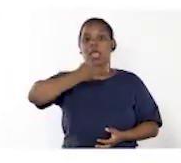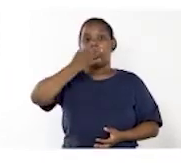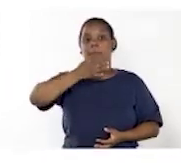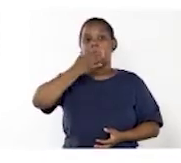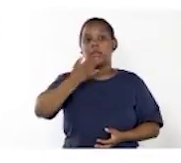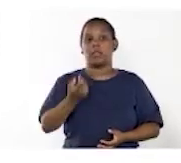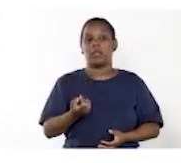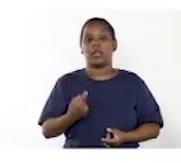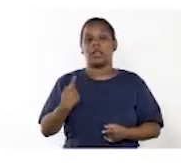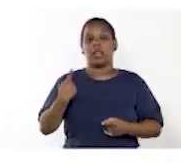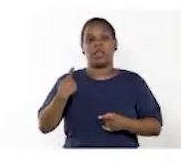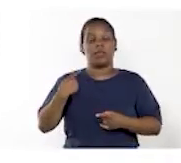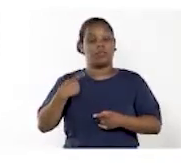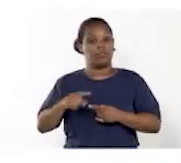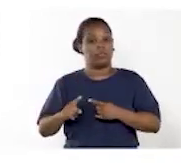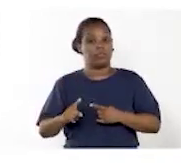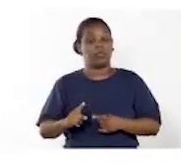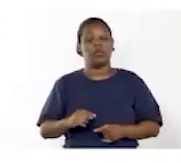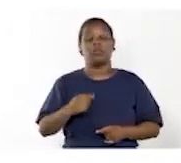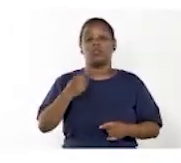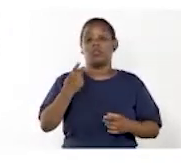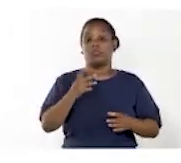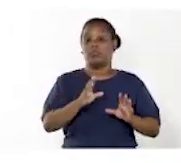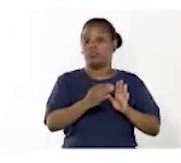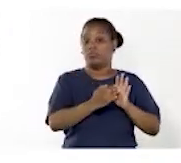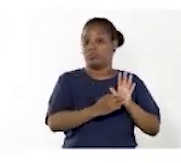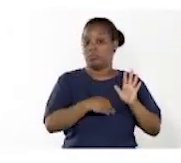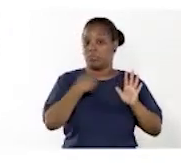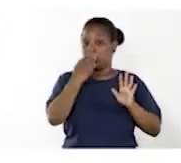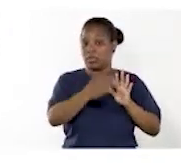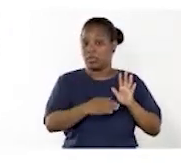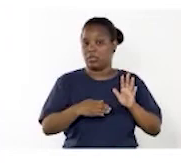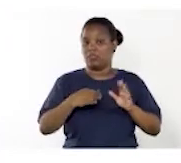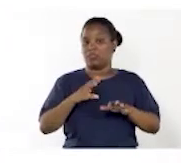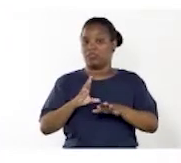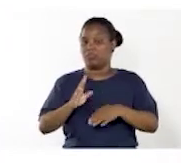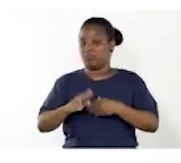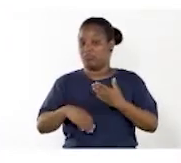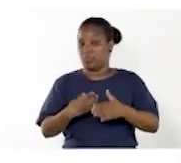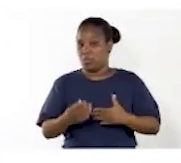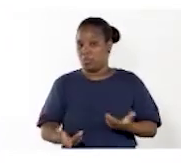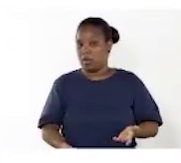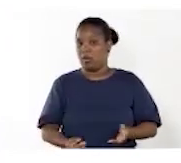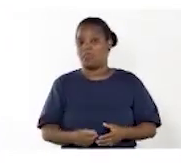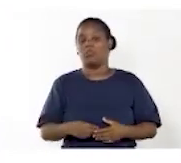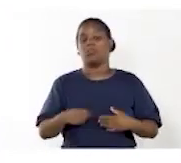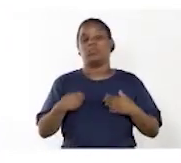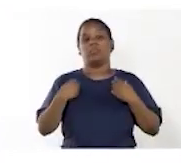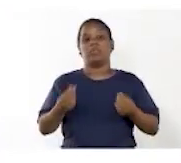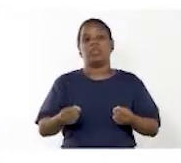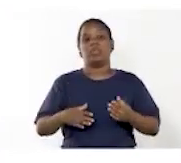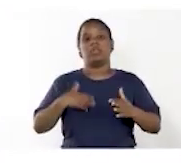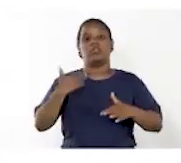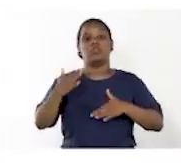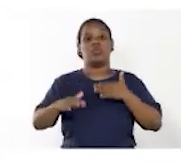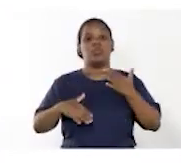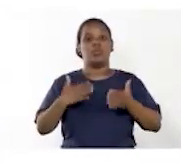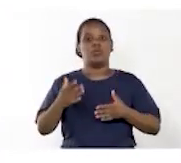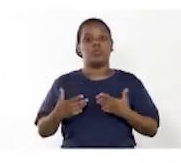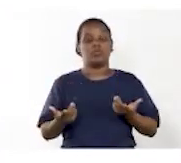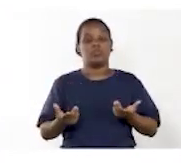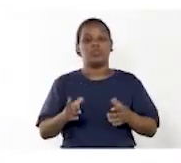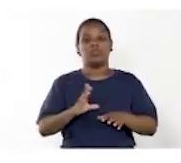las causas, efectos y medidas de por qué se producen esos procesos dañinos. Tala de